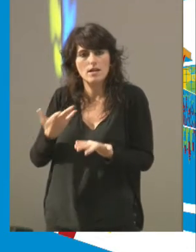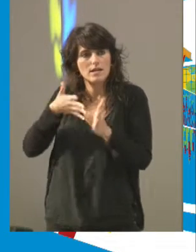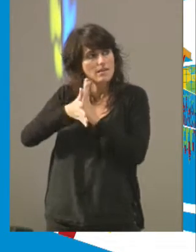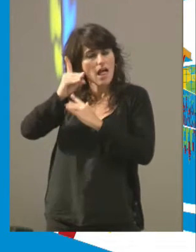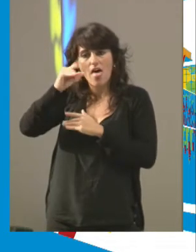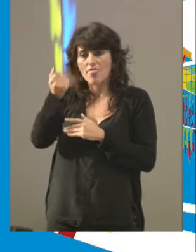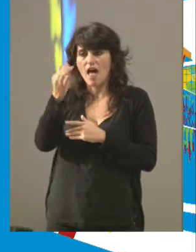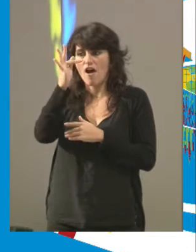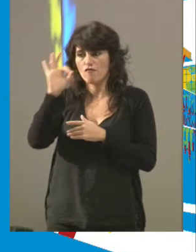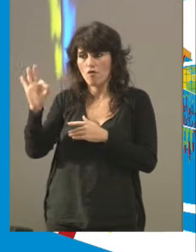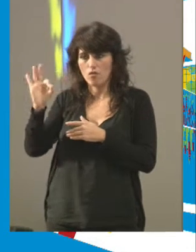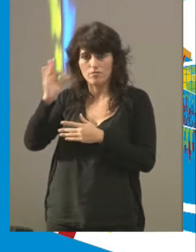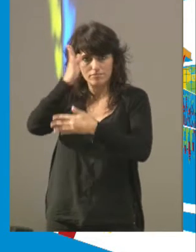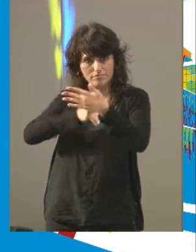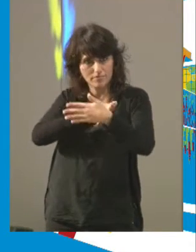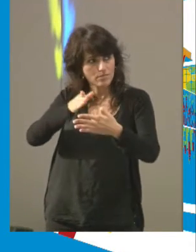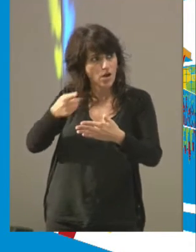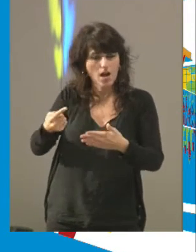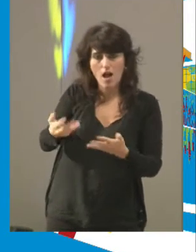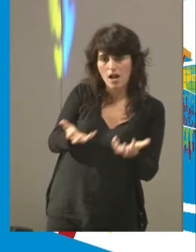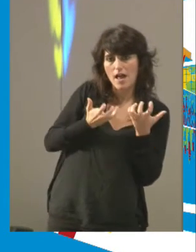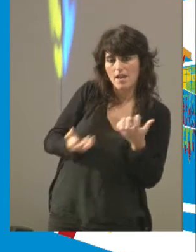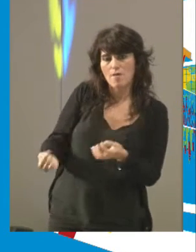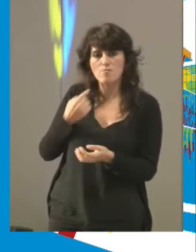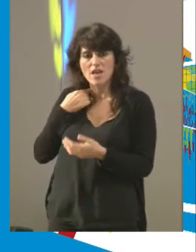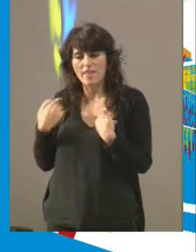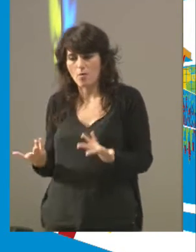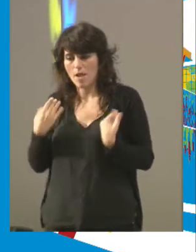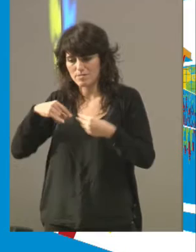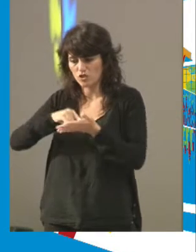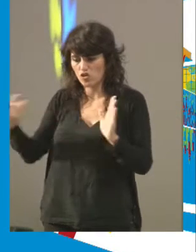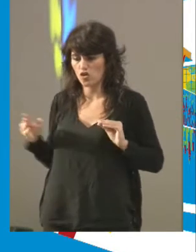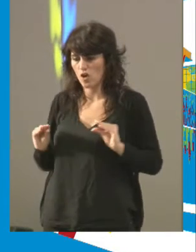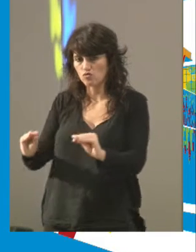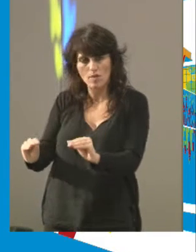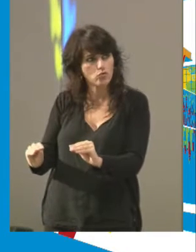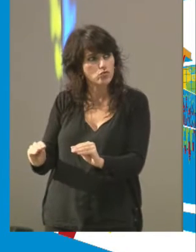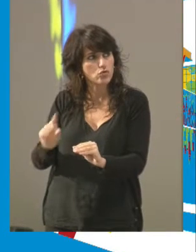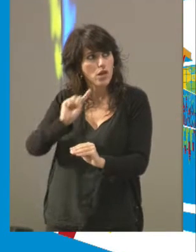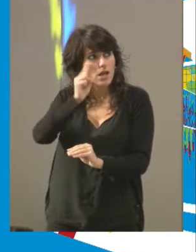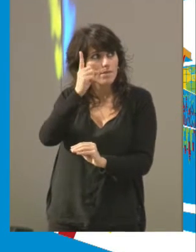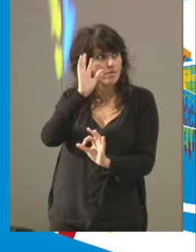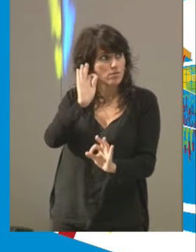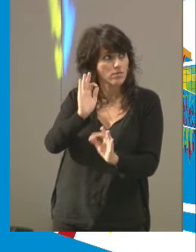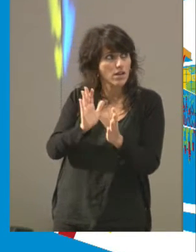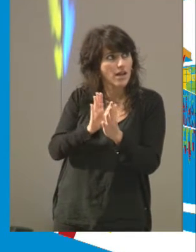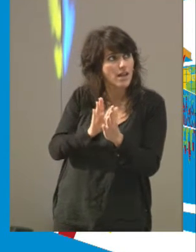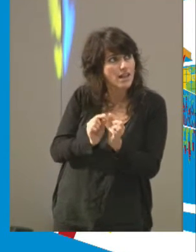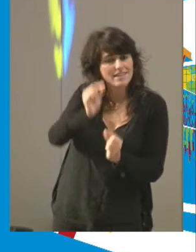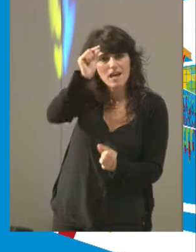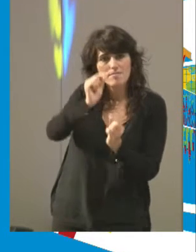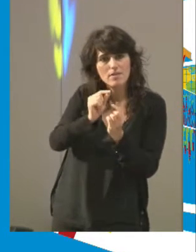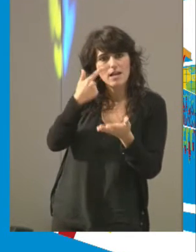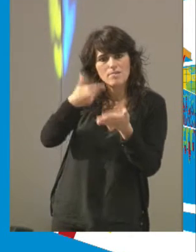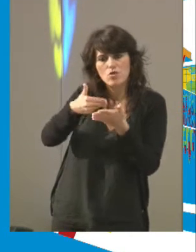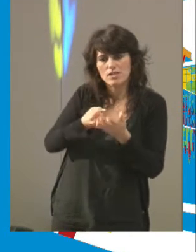DAFO. ¿Qué ganábamos, qué perdíamos a través de la utilización de esta tecnología innovadora? El primero, evidente, el tamaño de la muestra. A partir de